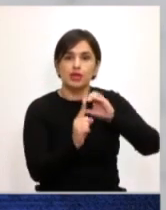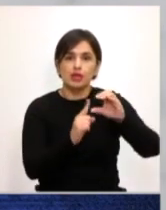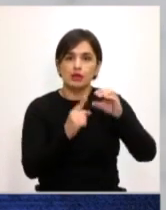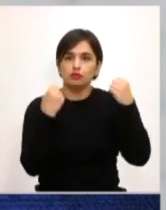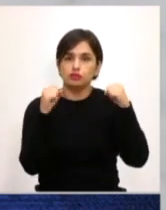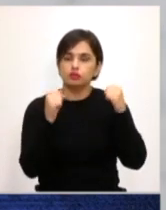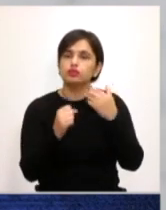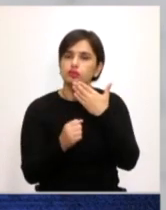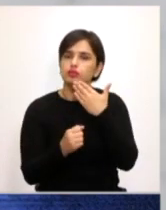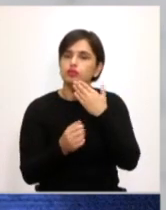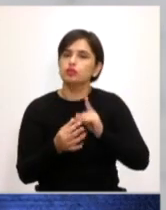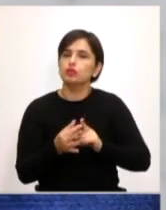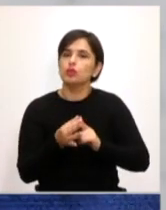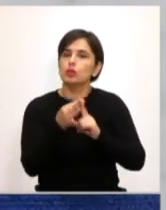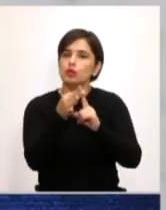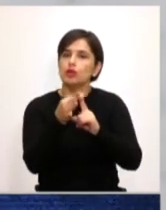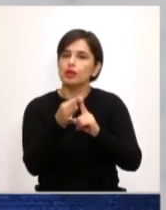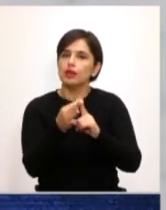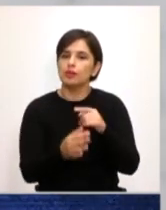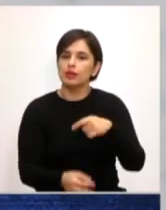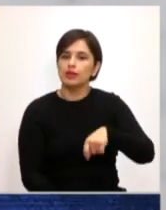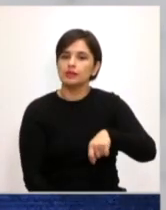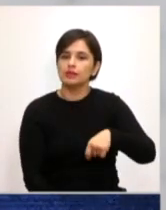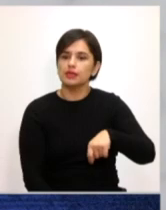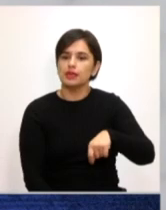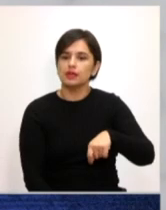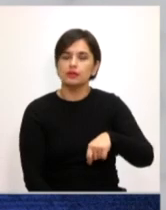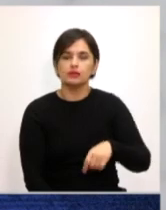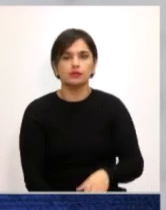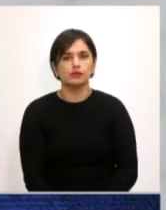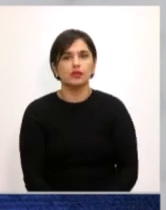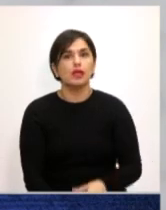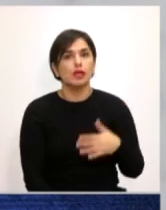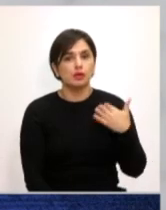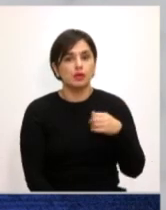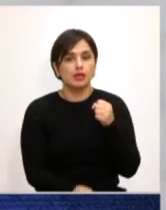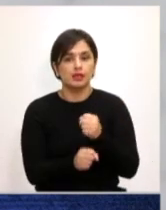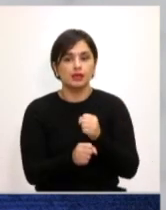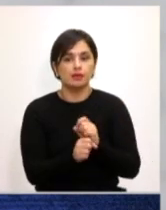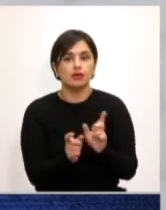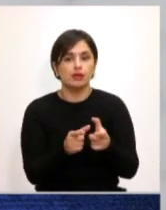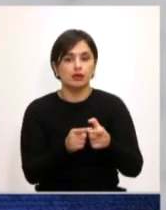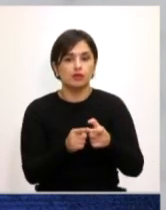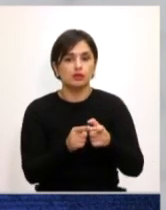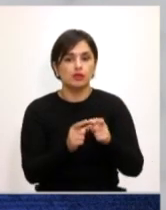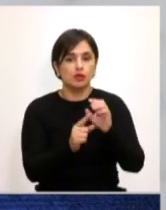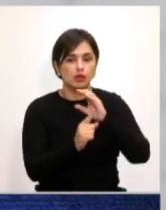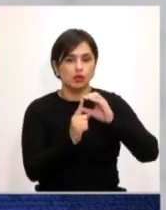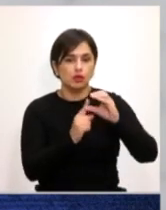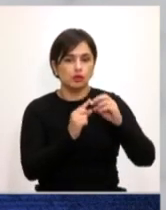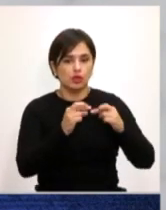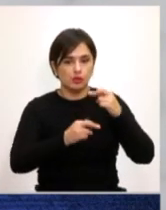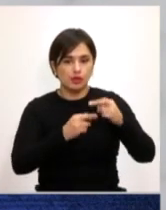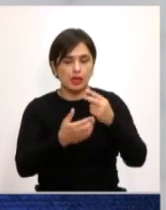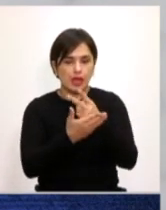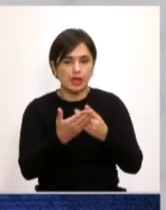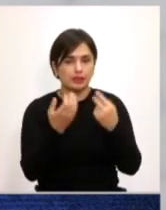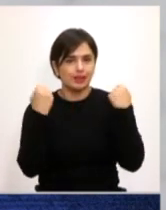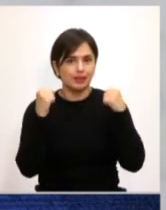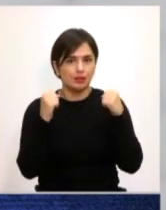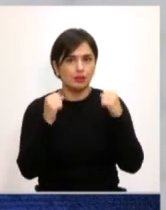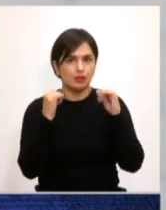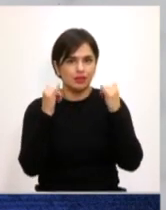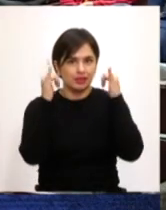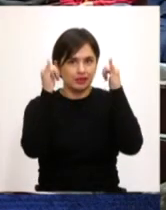son también prioridad para este Senado. Destaco el trabajo de la Comisión de Cultura, Patrimonio, Artes, Deporte y Recreación,